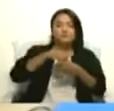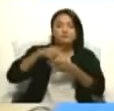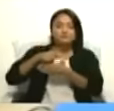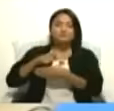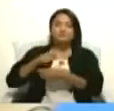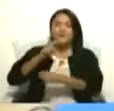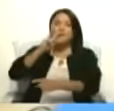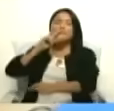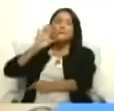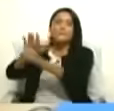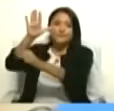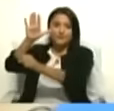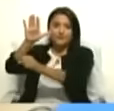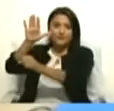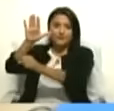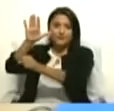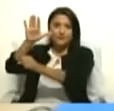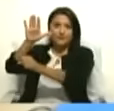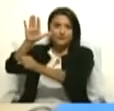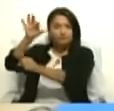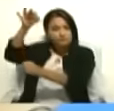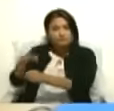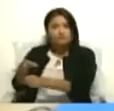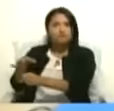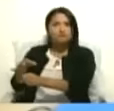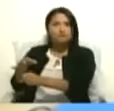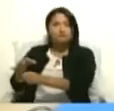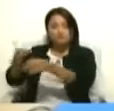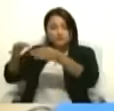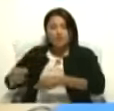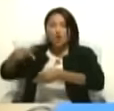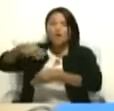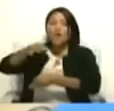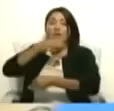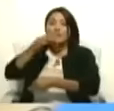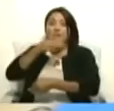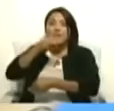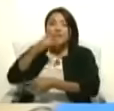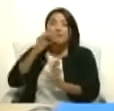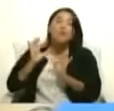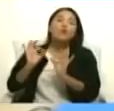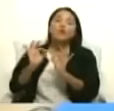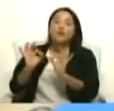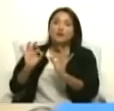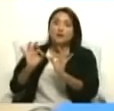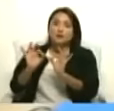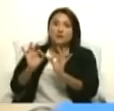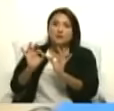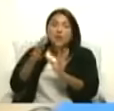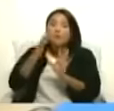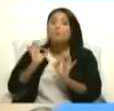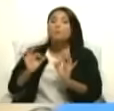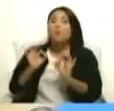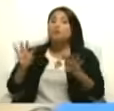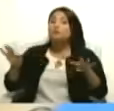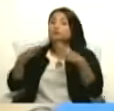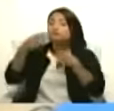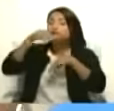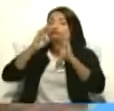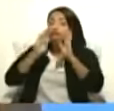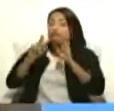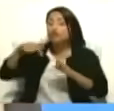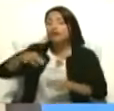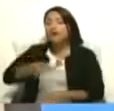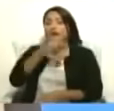con el carácter vinculante que tiene este referendo a partir de esta tarde estén bien pendiente estén muy pendiente de lo que va a